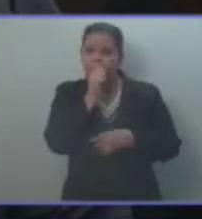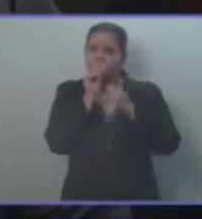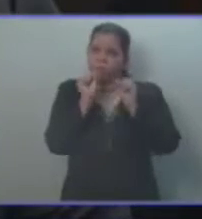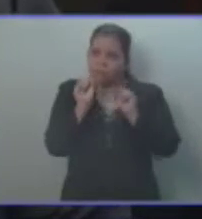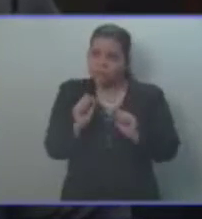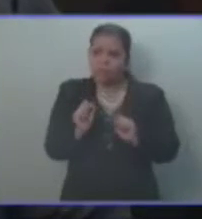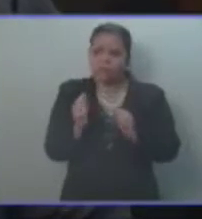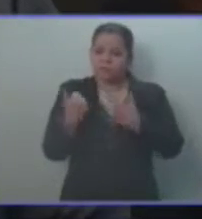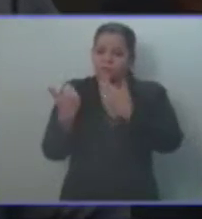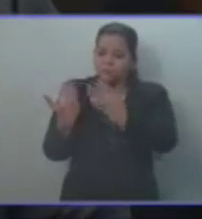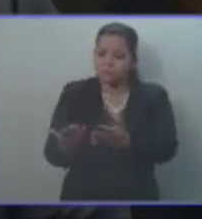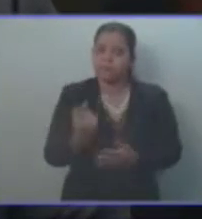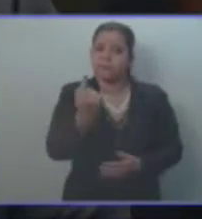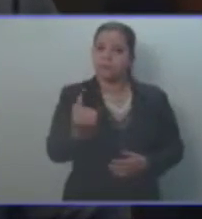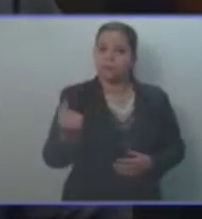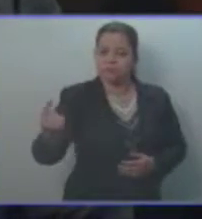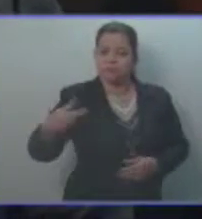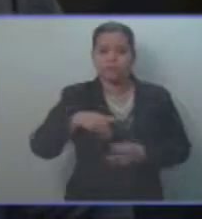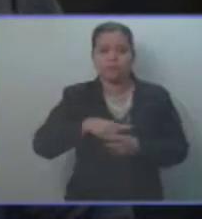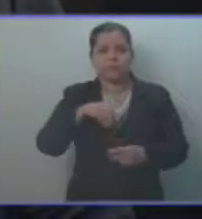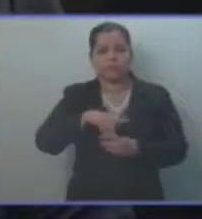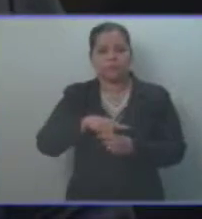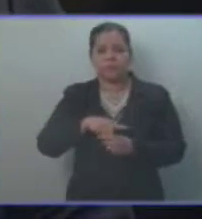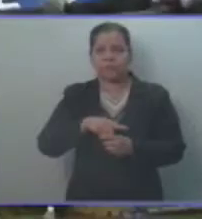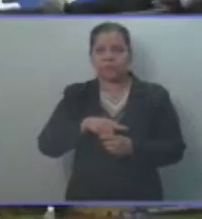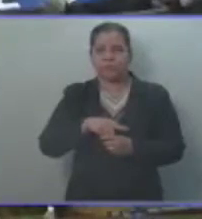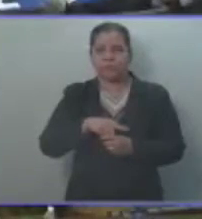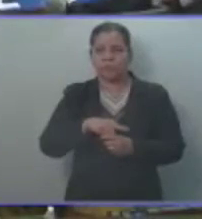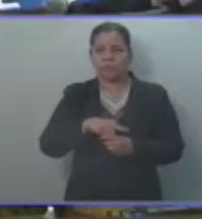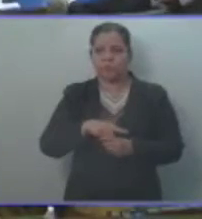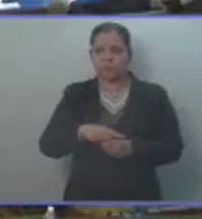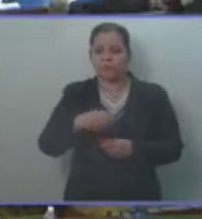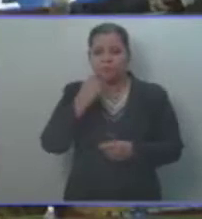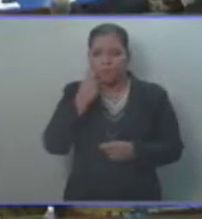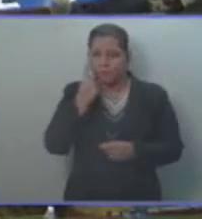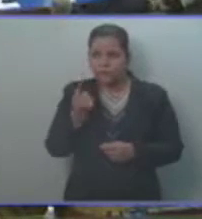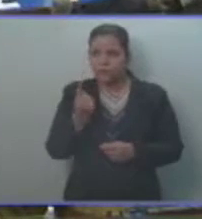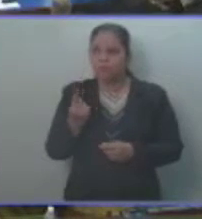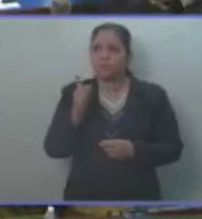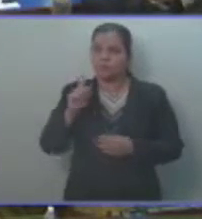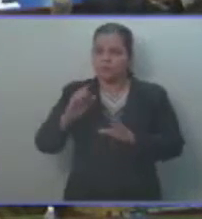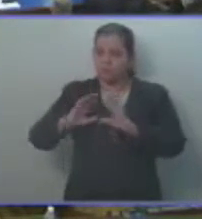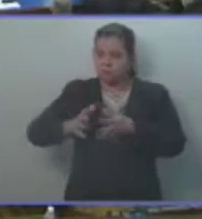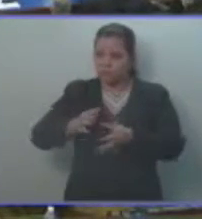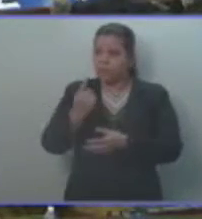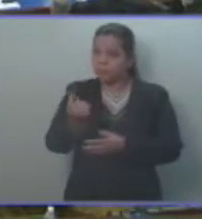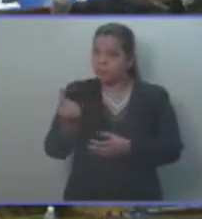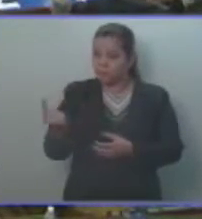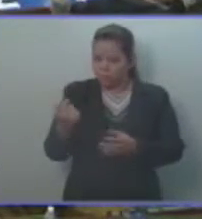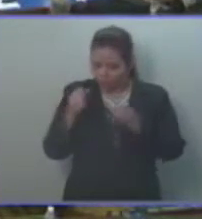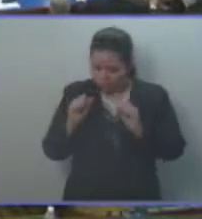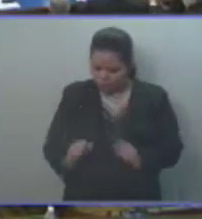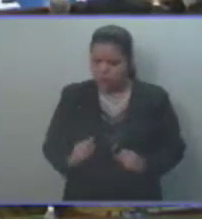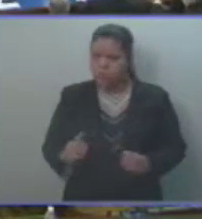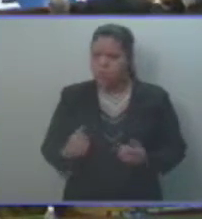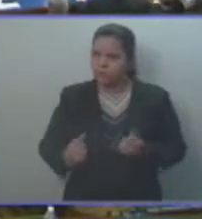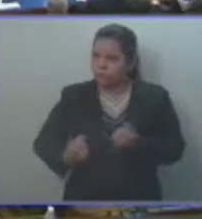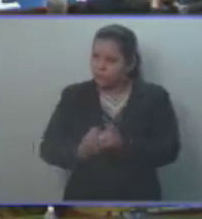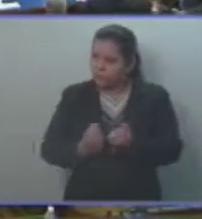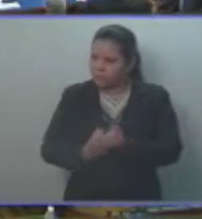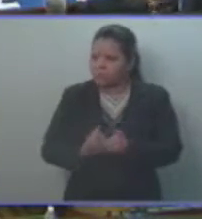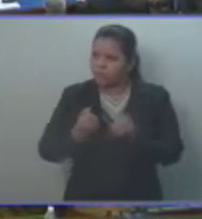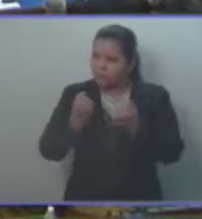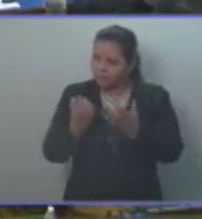a las personas con discapacidad como un segmento de la población que le puede aportar muchísimo a